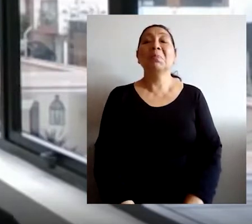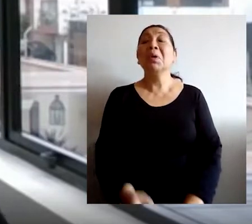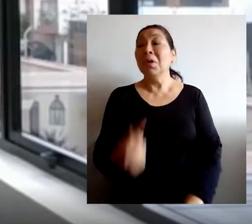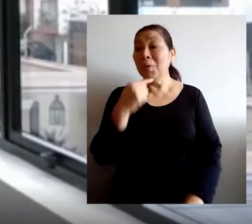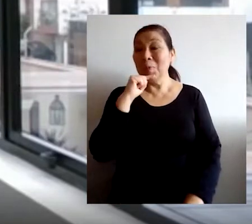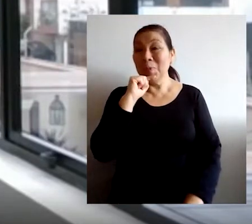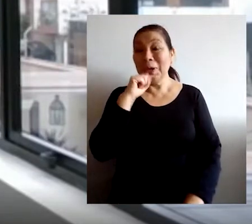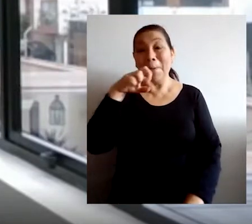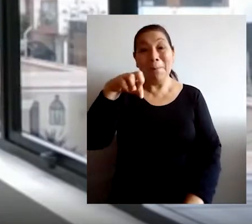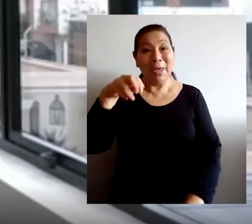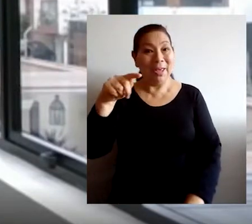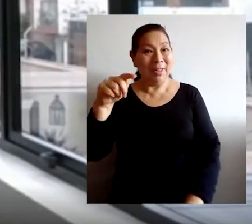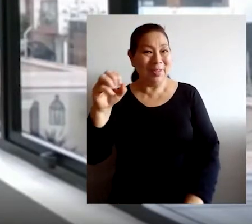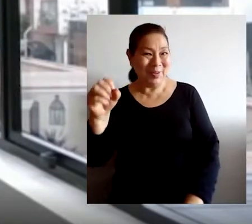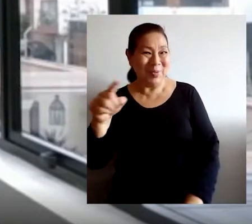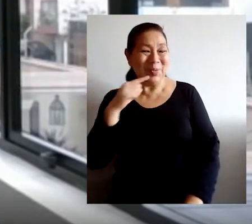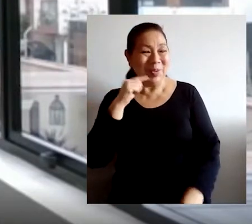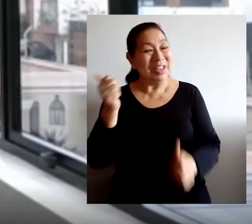Mi patrocinada,